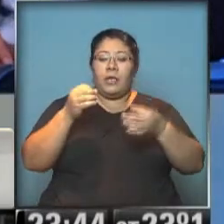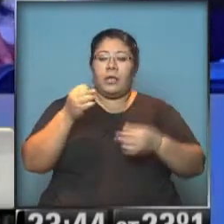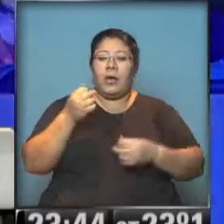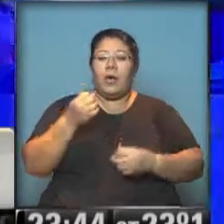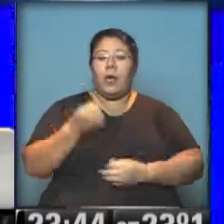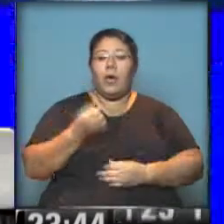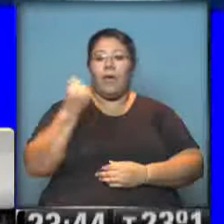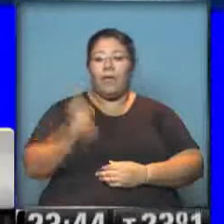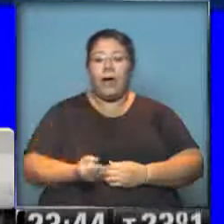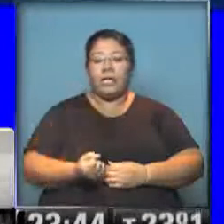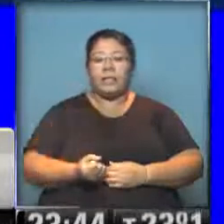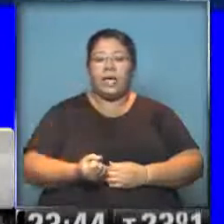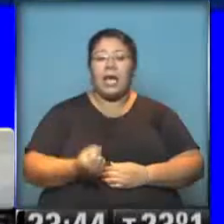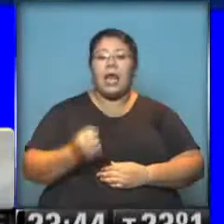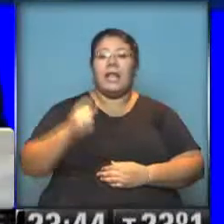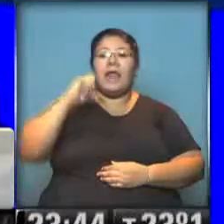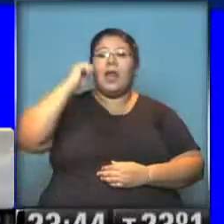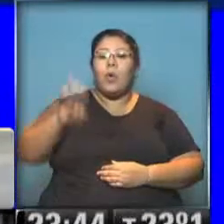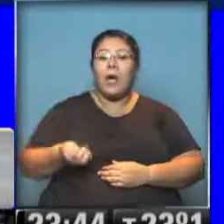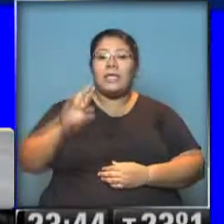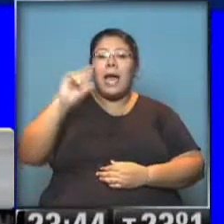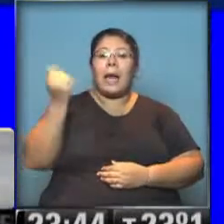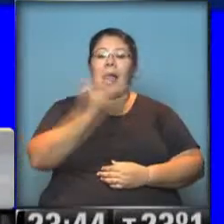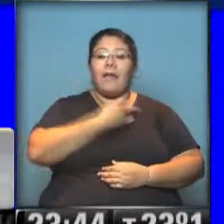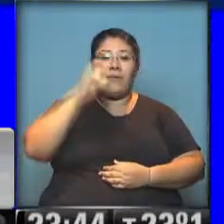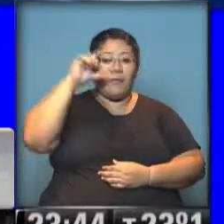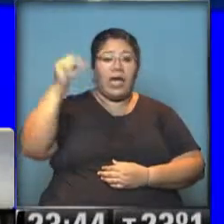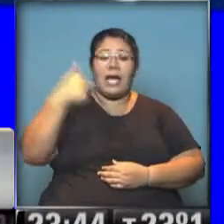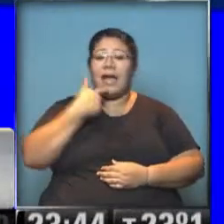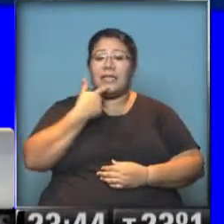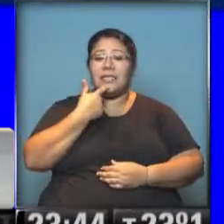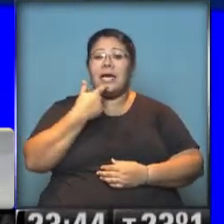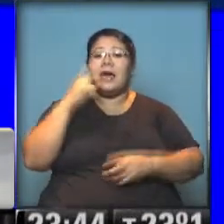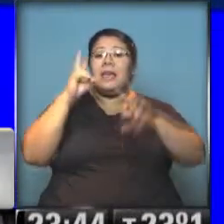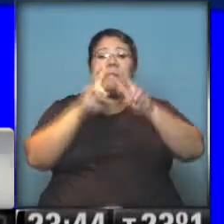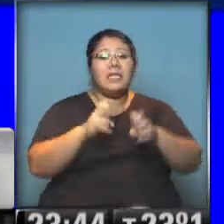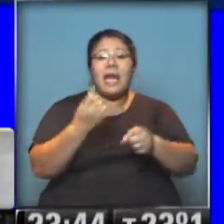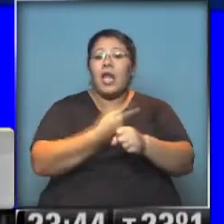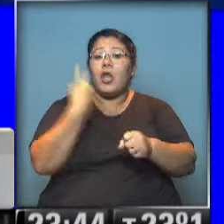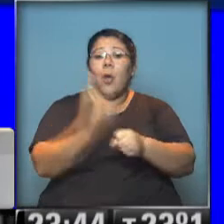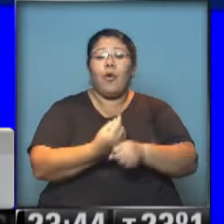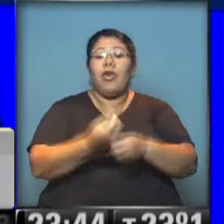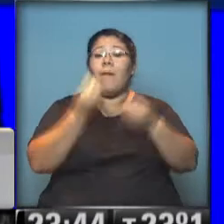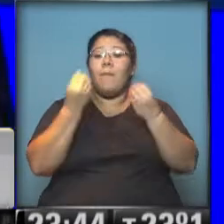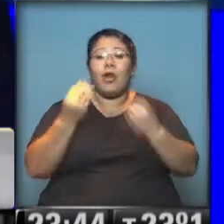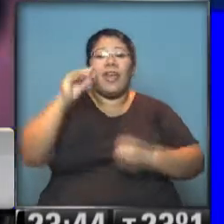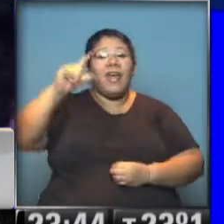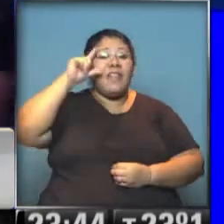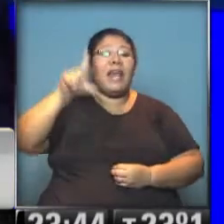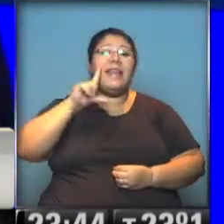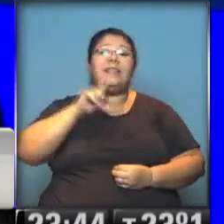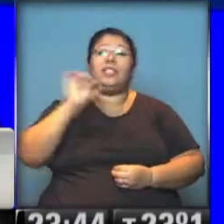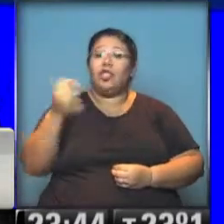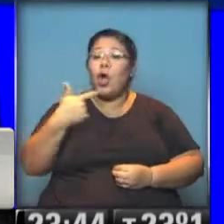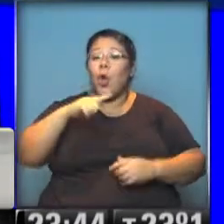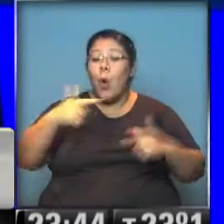que no se podía abrir una investigación porque básicamente no había delito. Lo han explicado en este noticiero Zaffaroni, Arslanian,